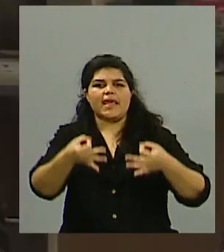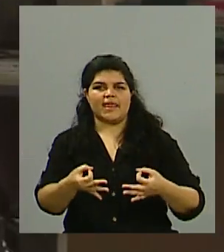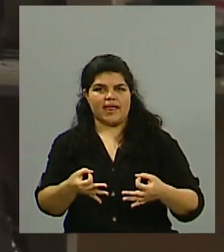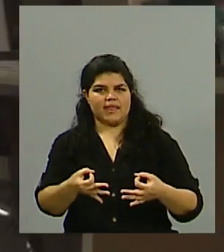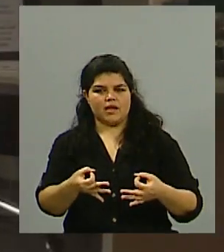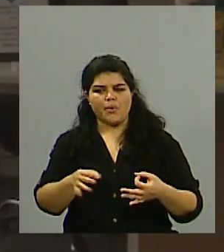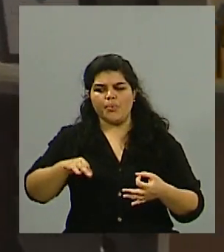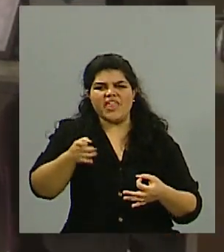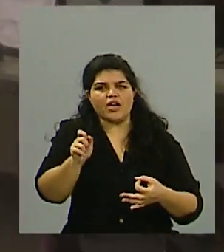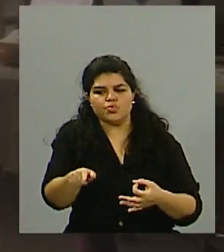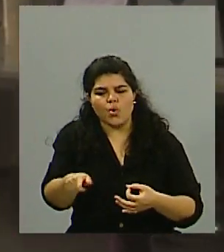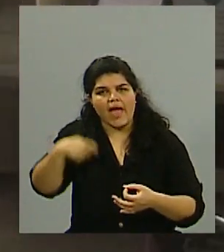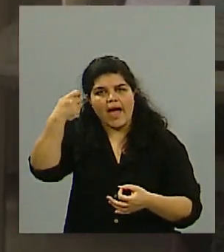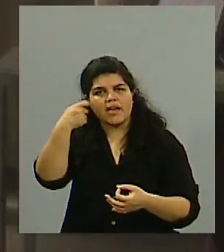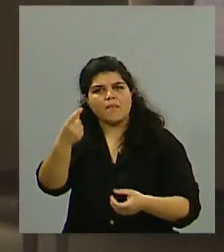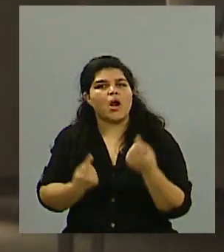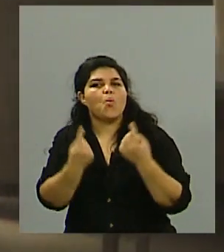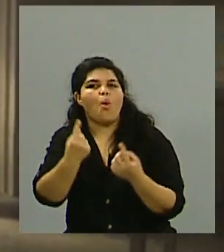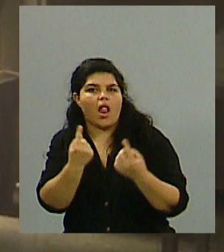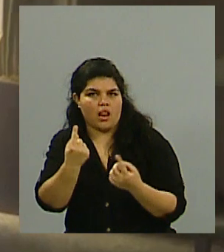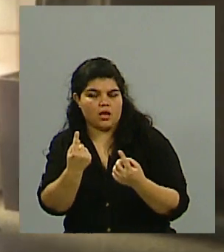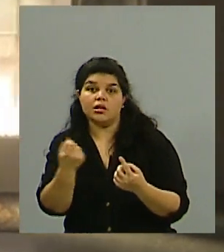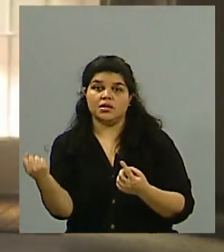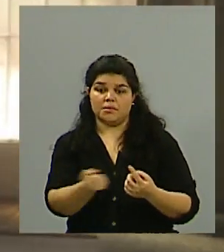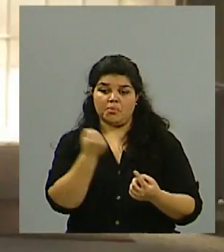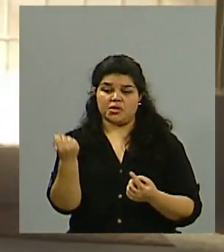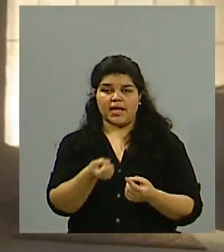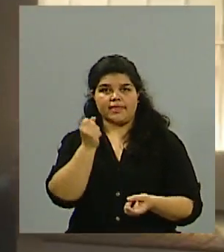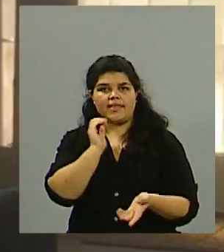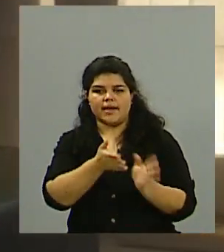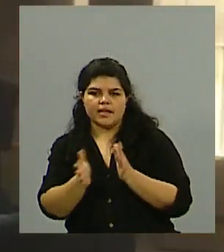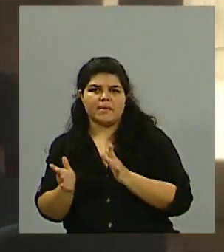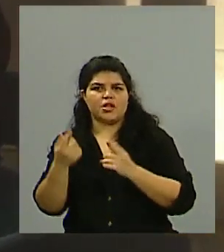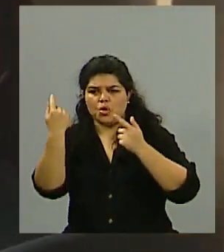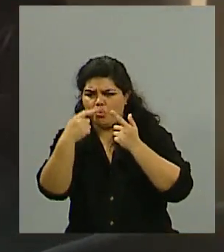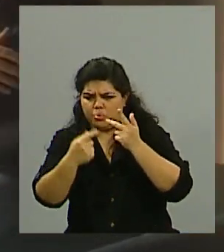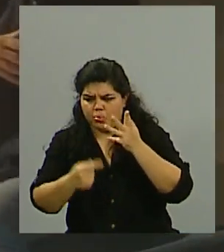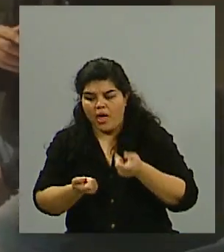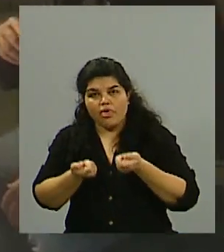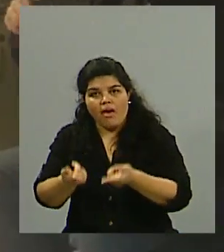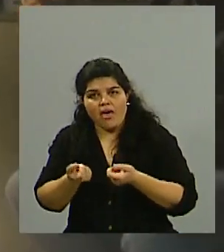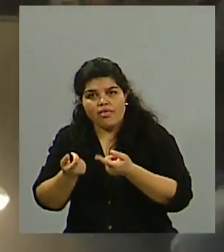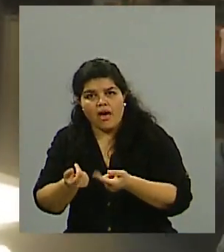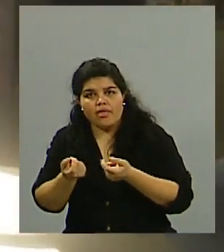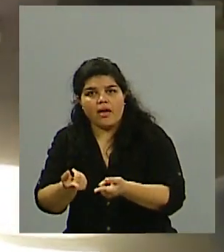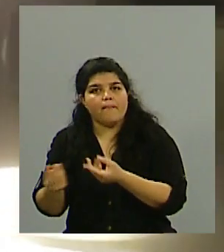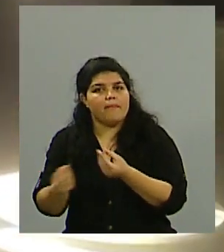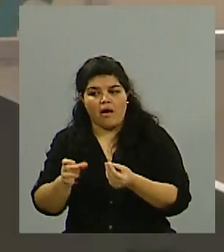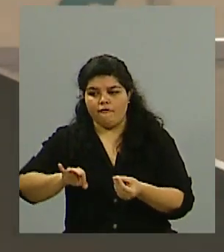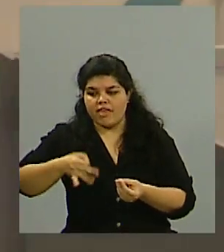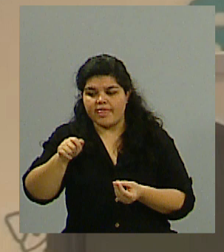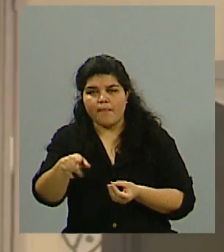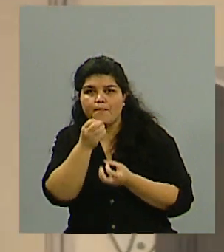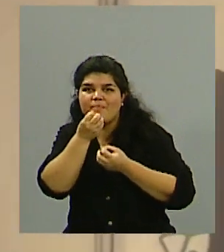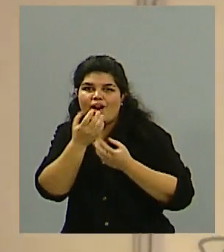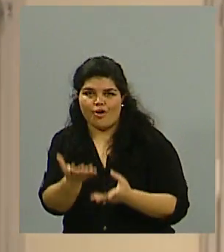también y bueno, dar todas las herramientas posibles para que esto suceda. ¿Y qué pasa acá en Mendoza específicamente? ¿Hay